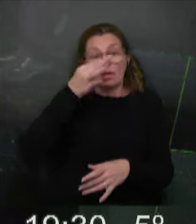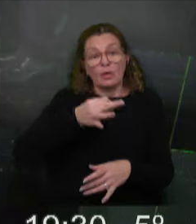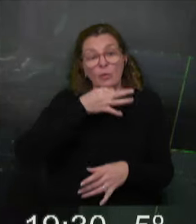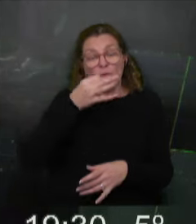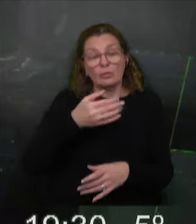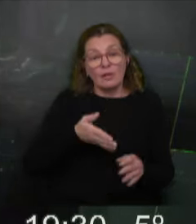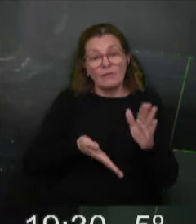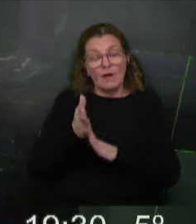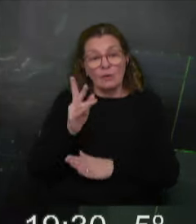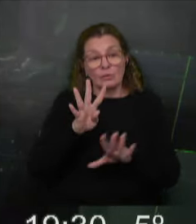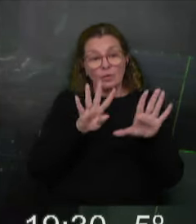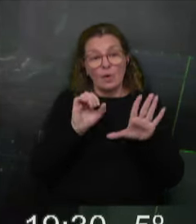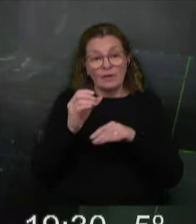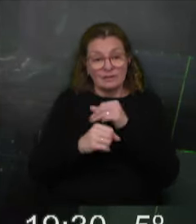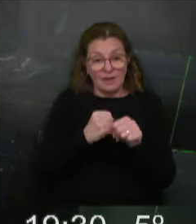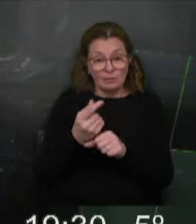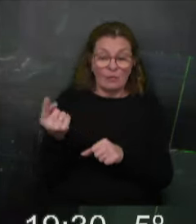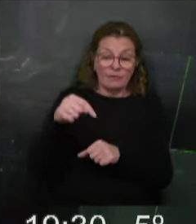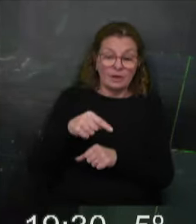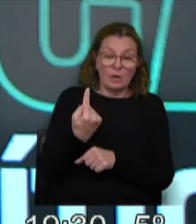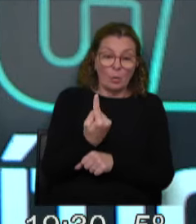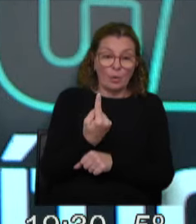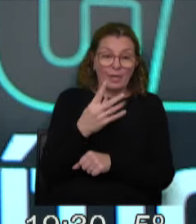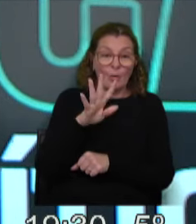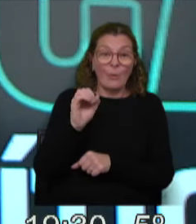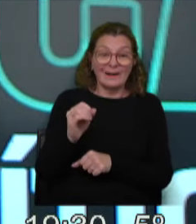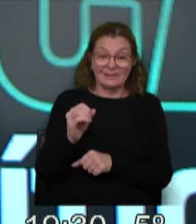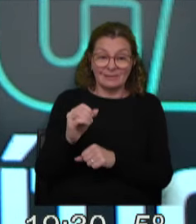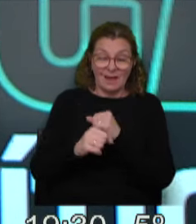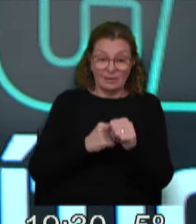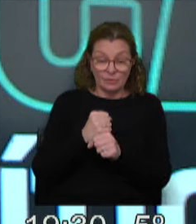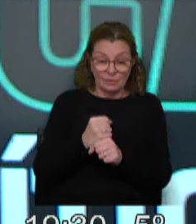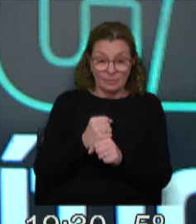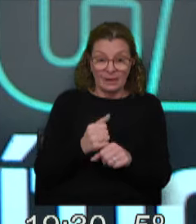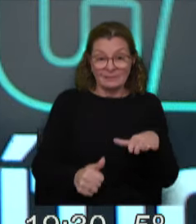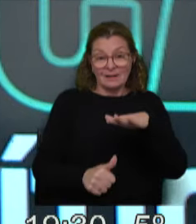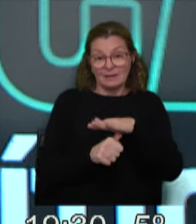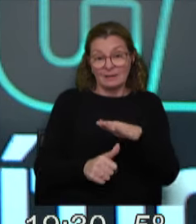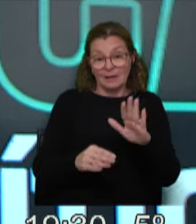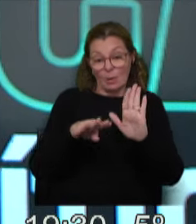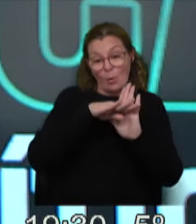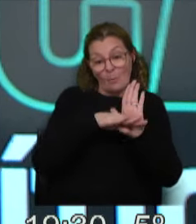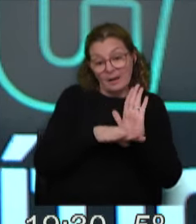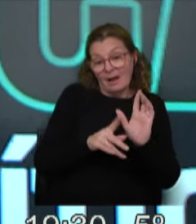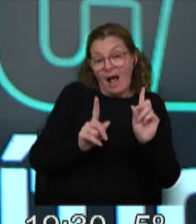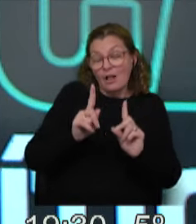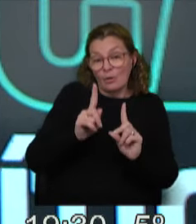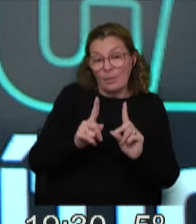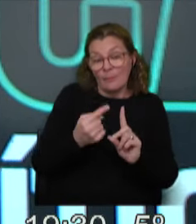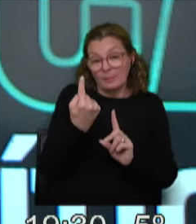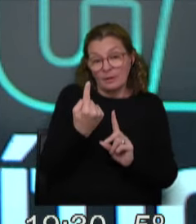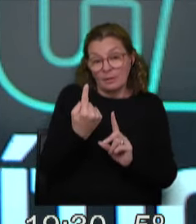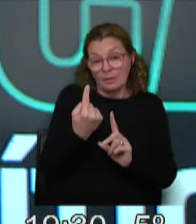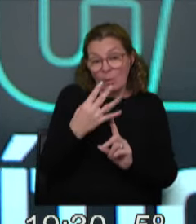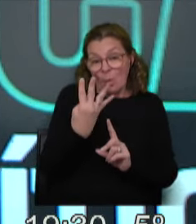liderazgo de 90 años Y viene uno de 40 pero para ha serer liderazgo tenía tiene que cumplir algunas algunas algunas partes digamos primero él representa